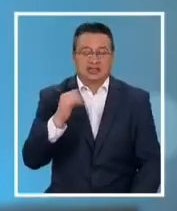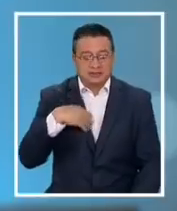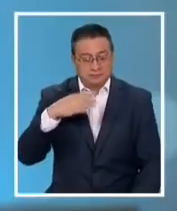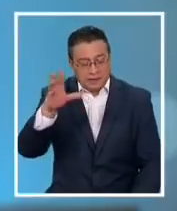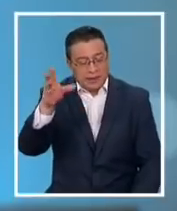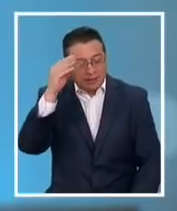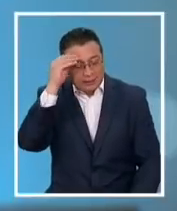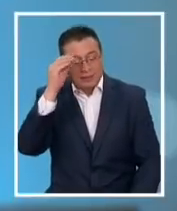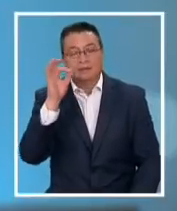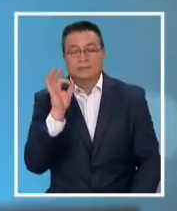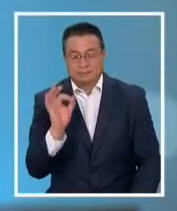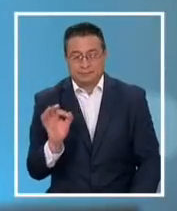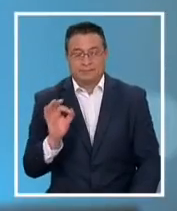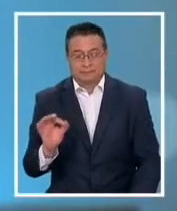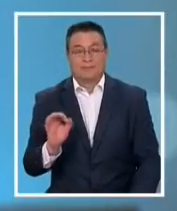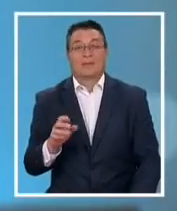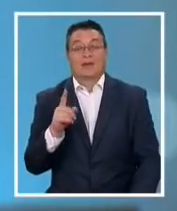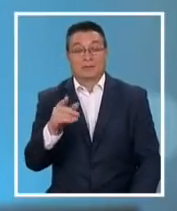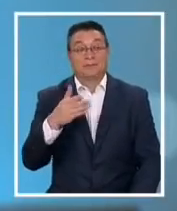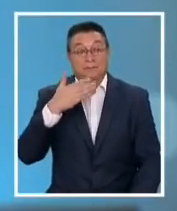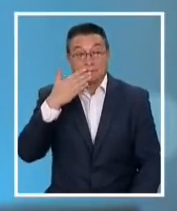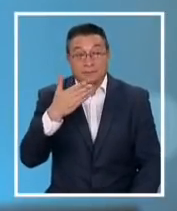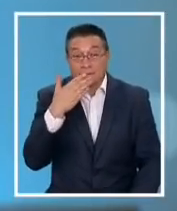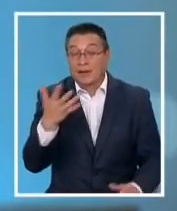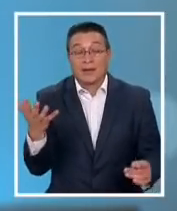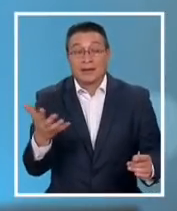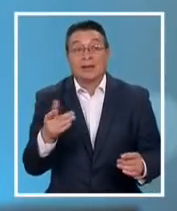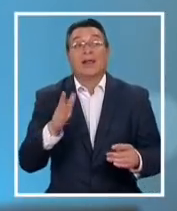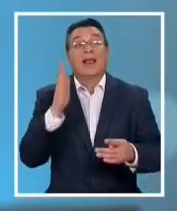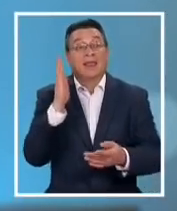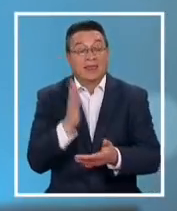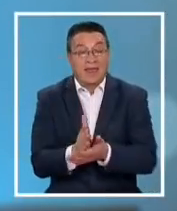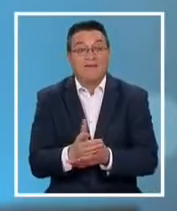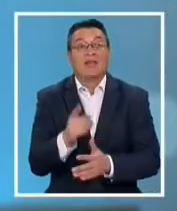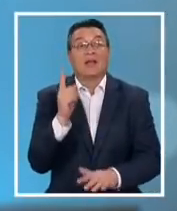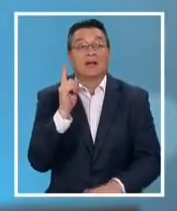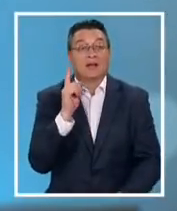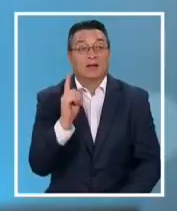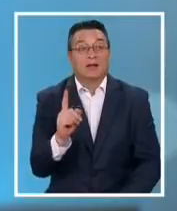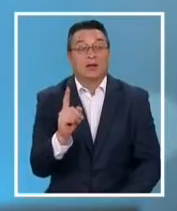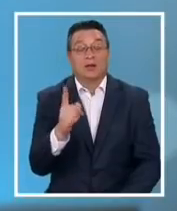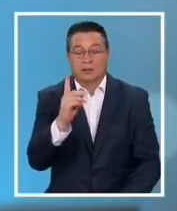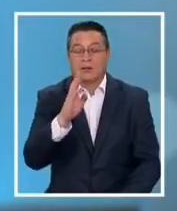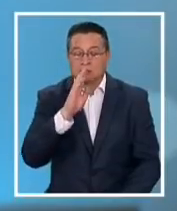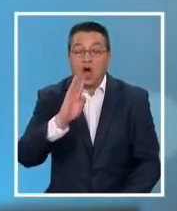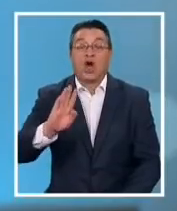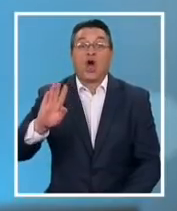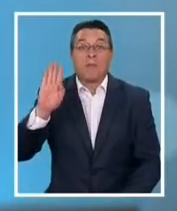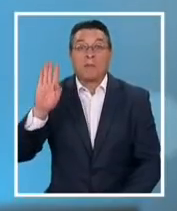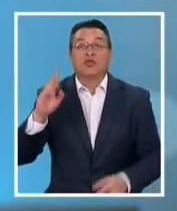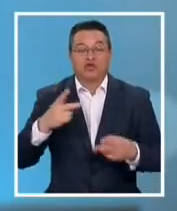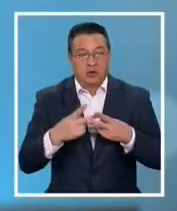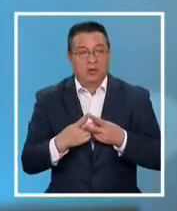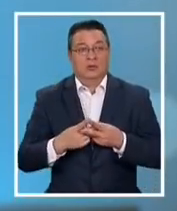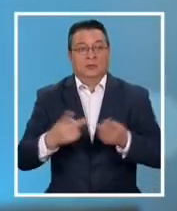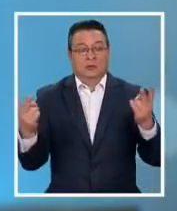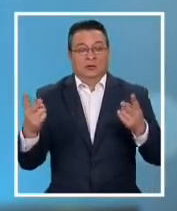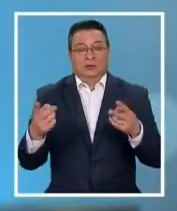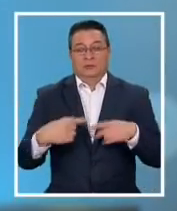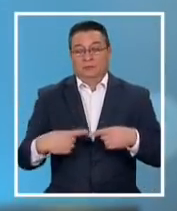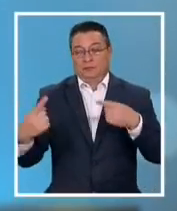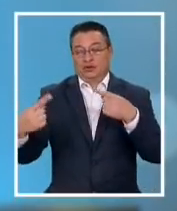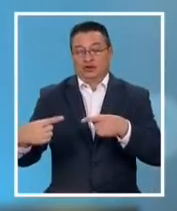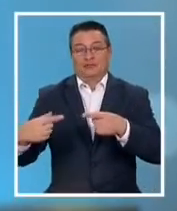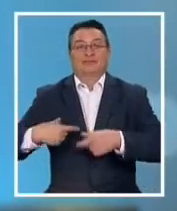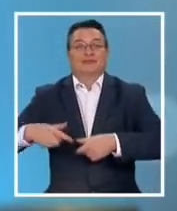perfectamente que la declaración tiene que ver con que había un compromiso público del socio